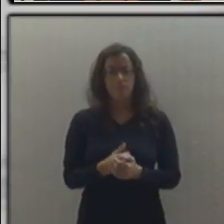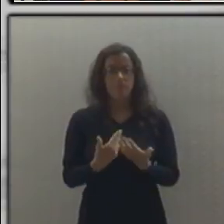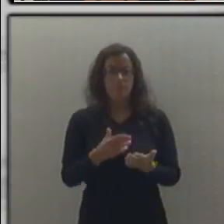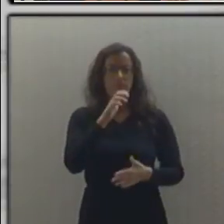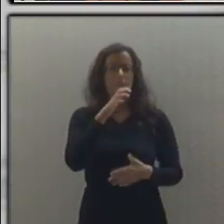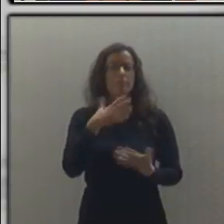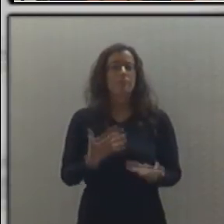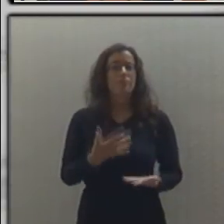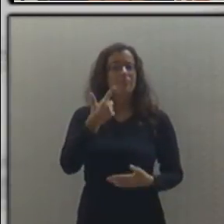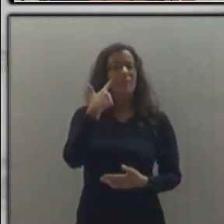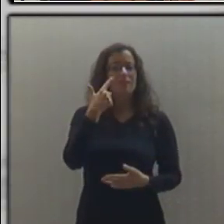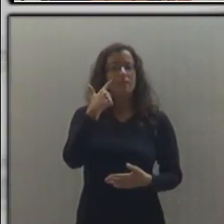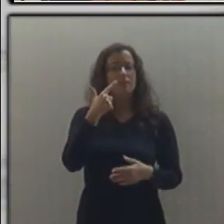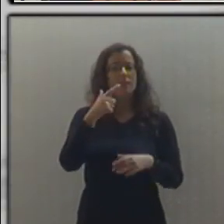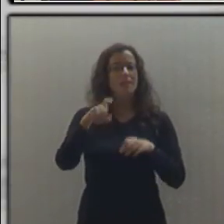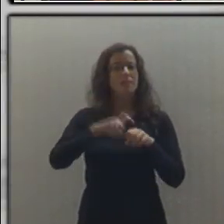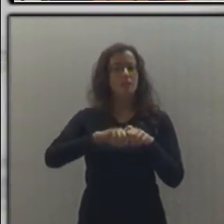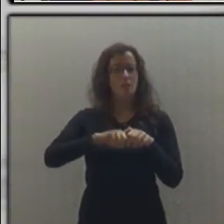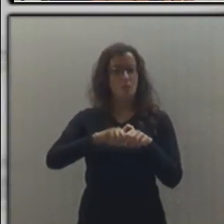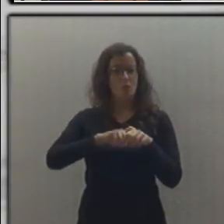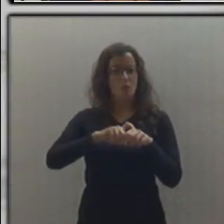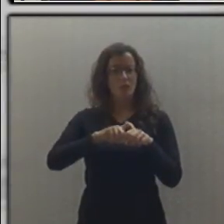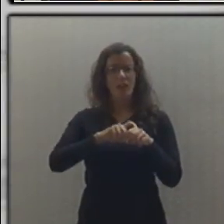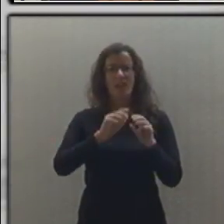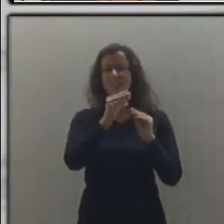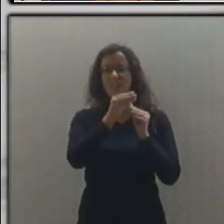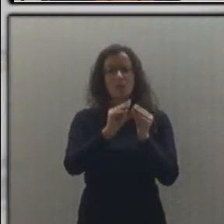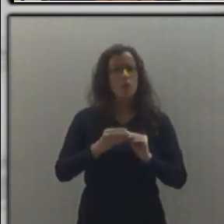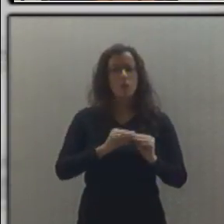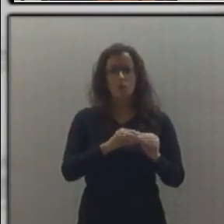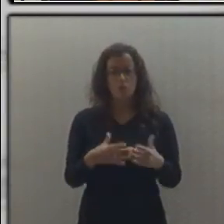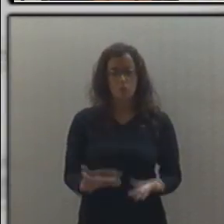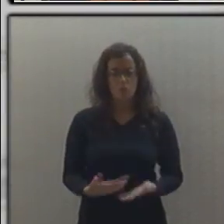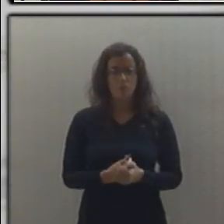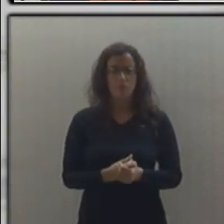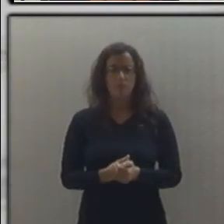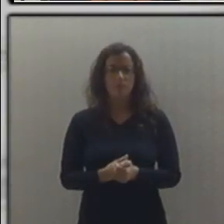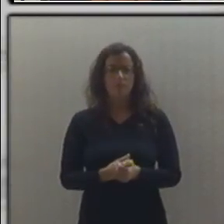son la tipología de intervenciones que realizamos.